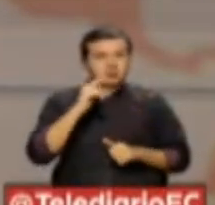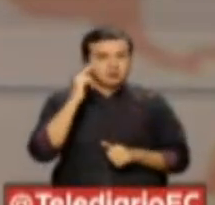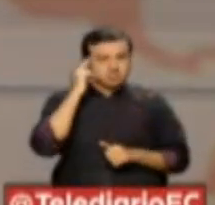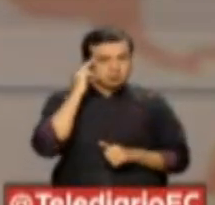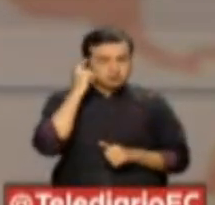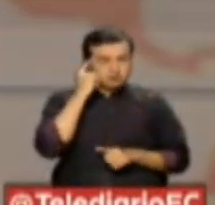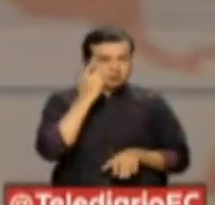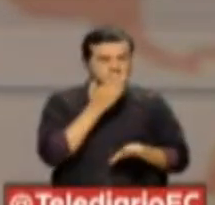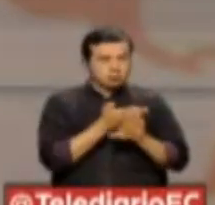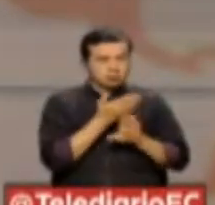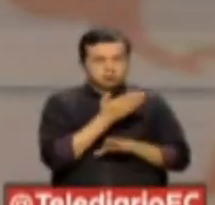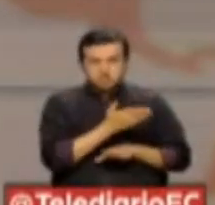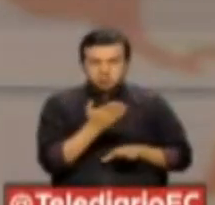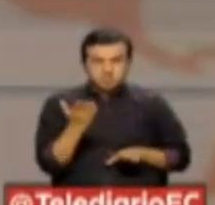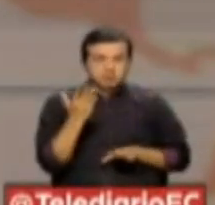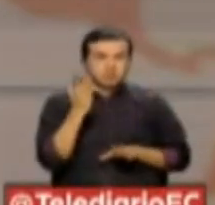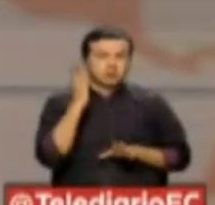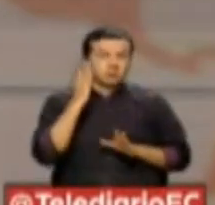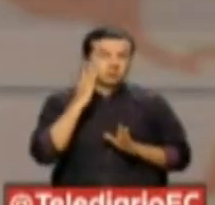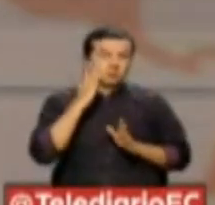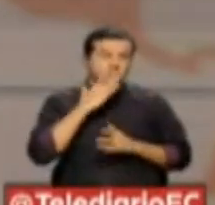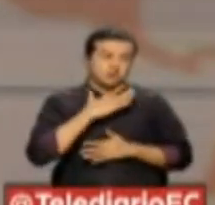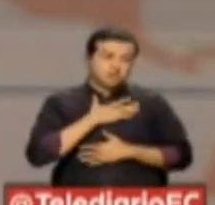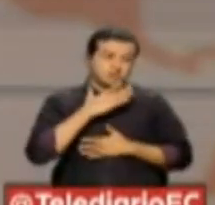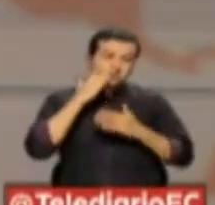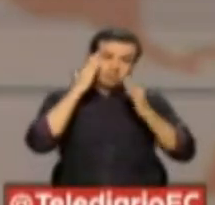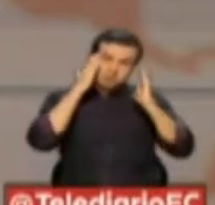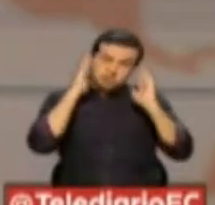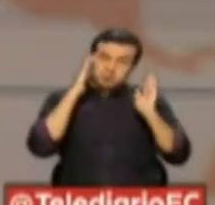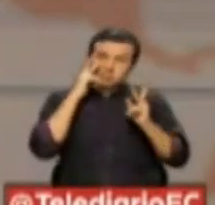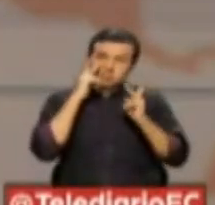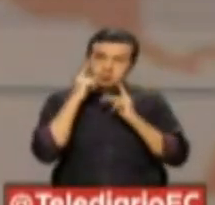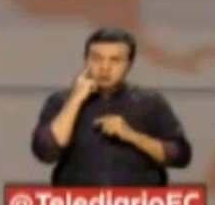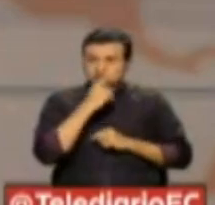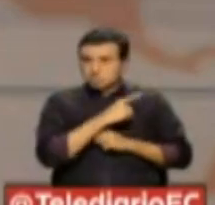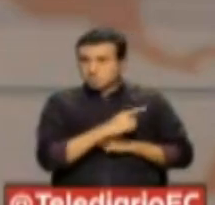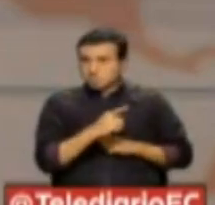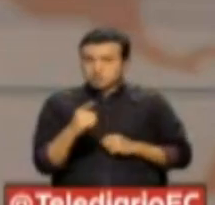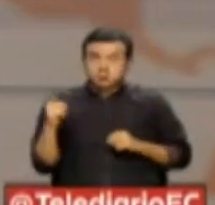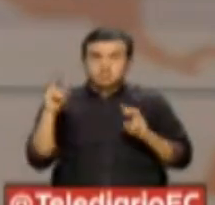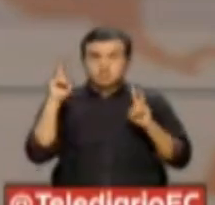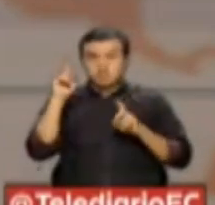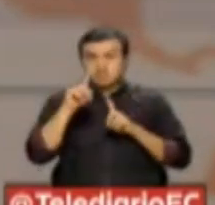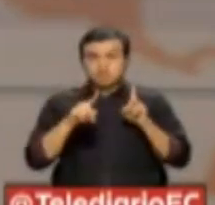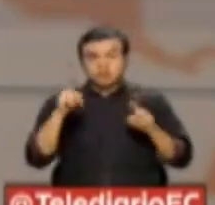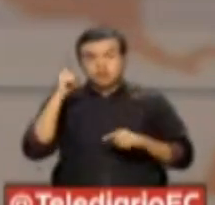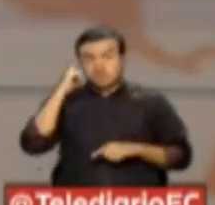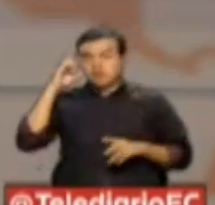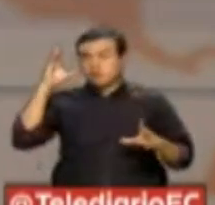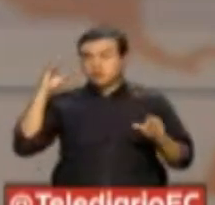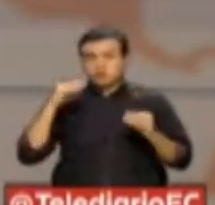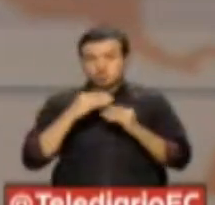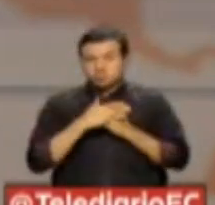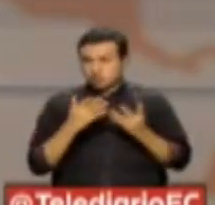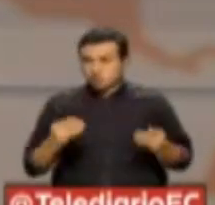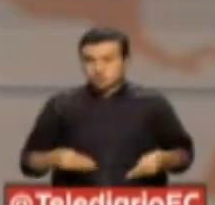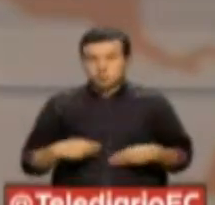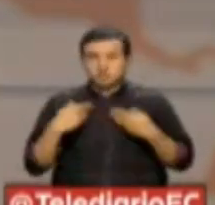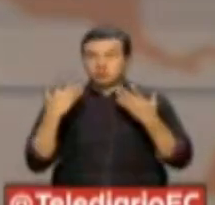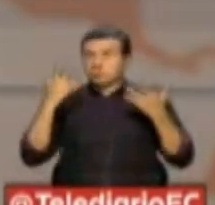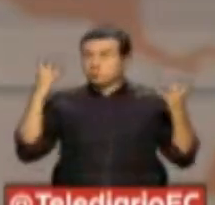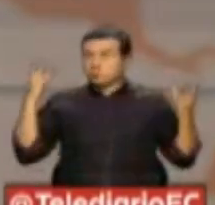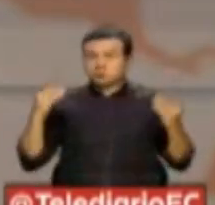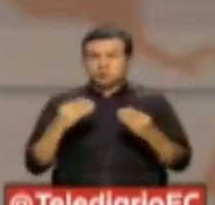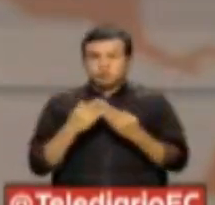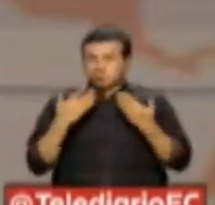que lo he planteado no creo y la historia reciente nos ha mostrado que aquello de entregar todas las cartas y enviar